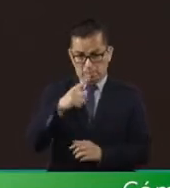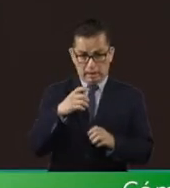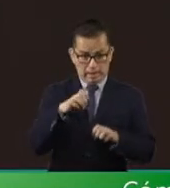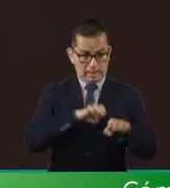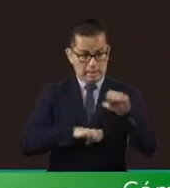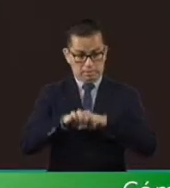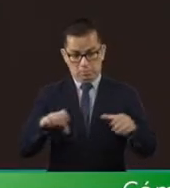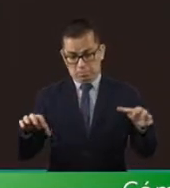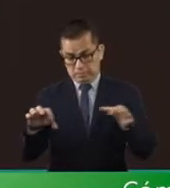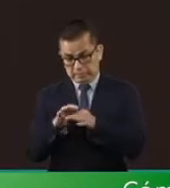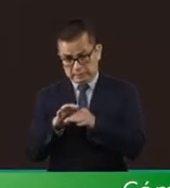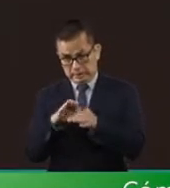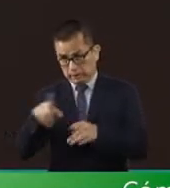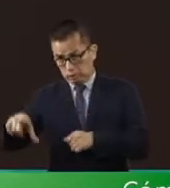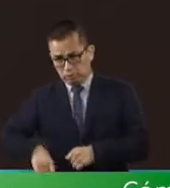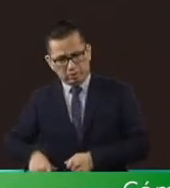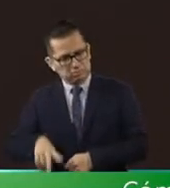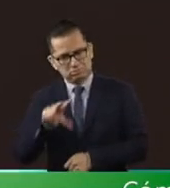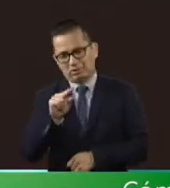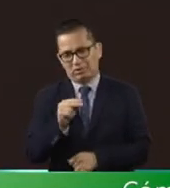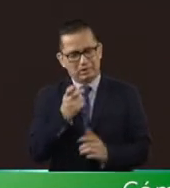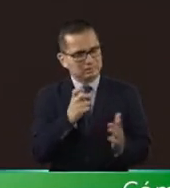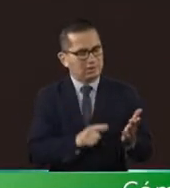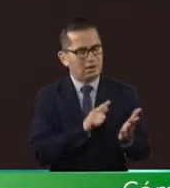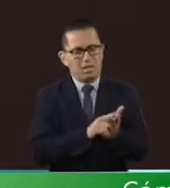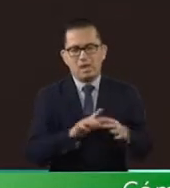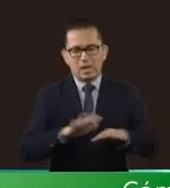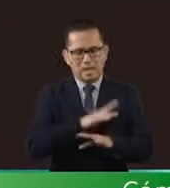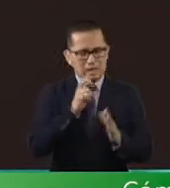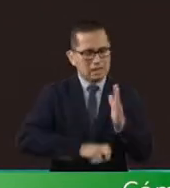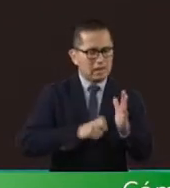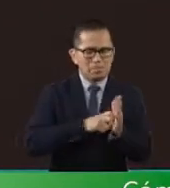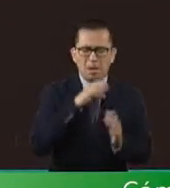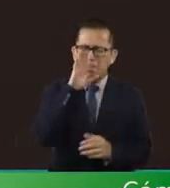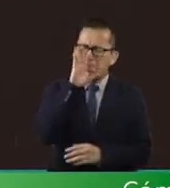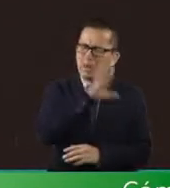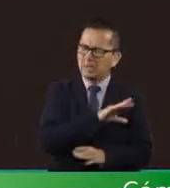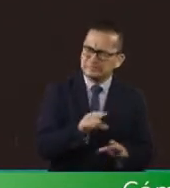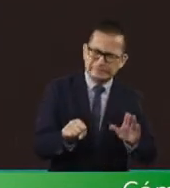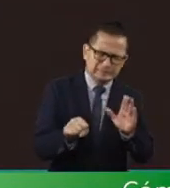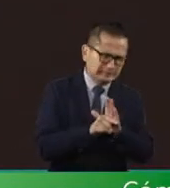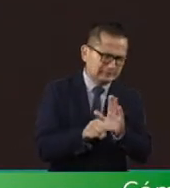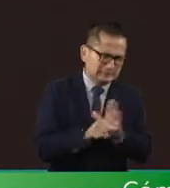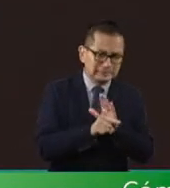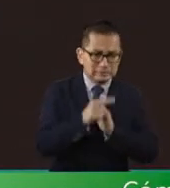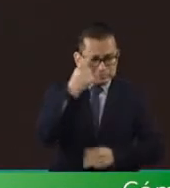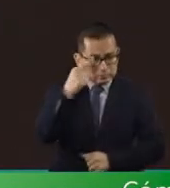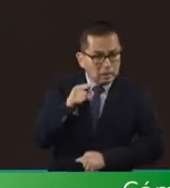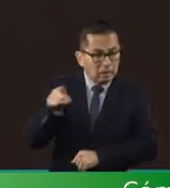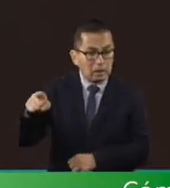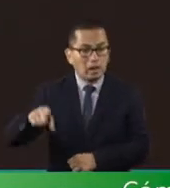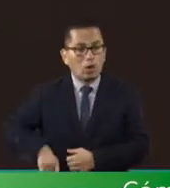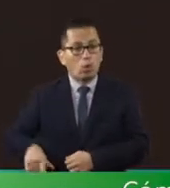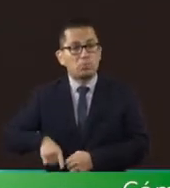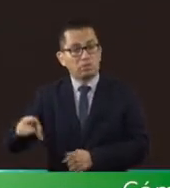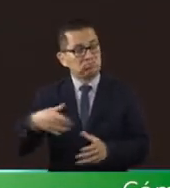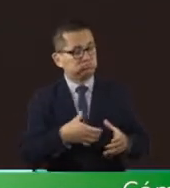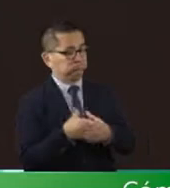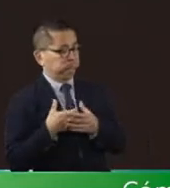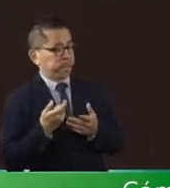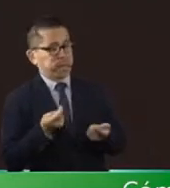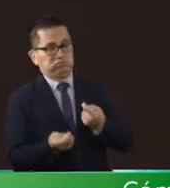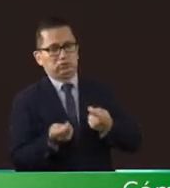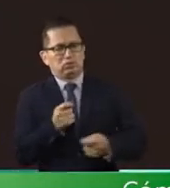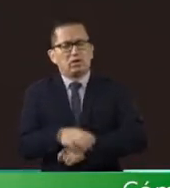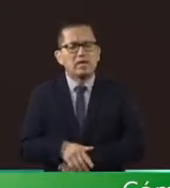reforma energética tóxica para establecer monopolios contaminantes e improductivos del Estado quieren que combustoleos